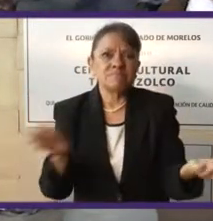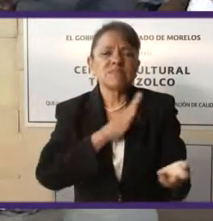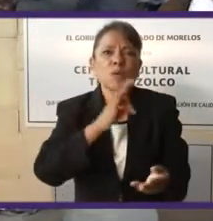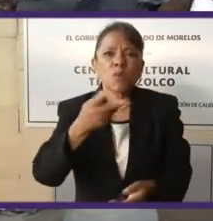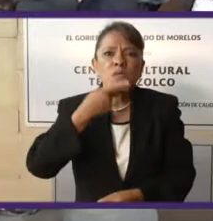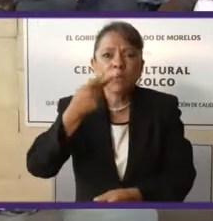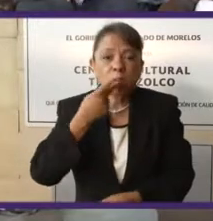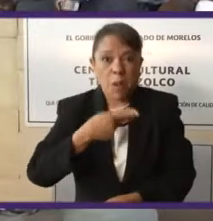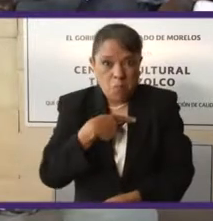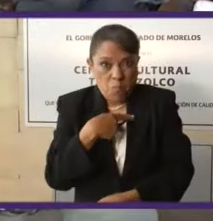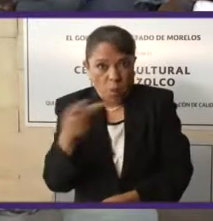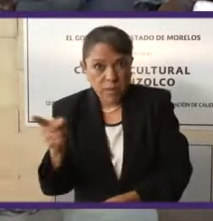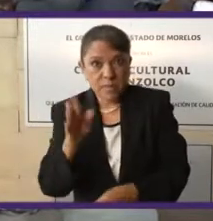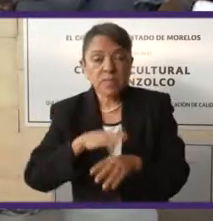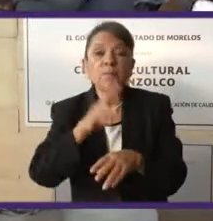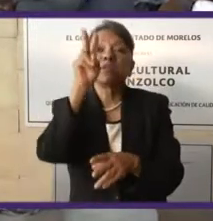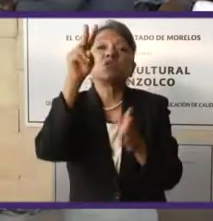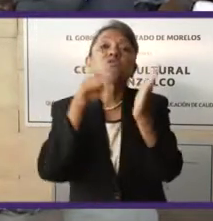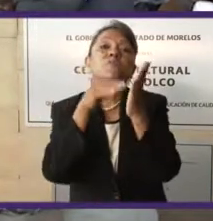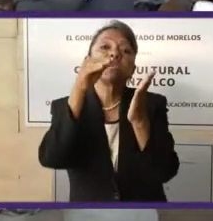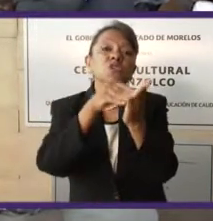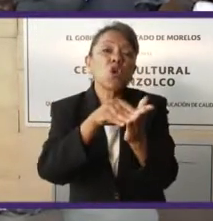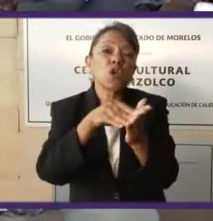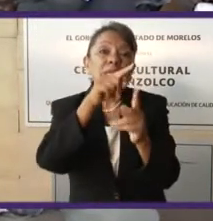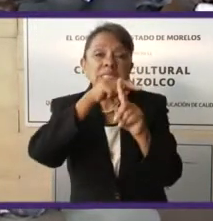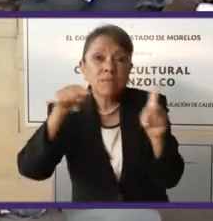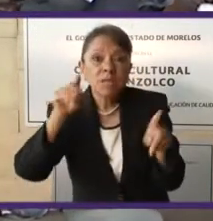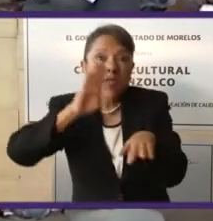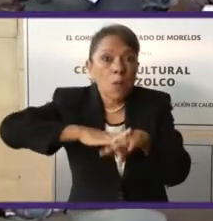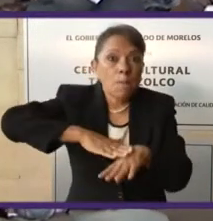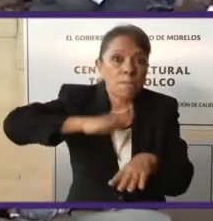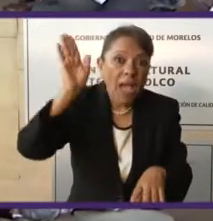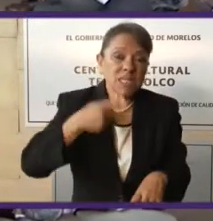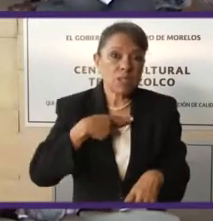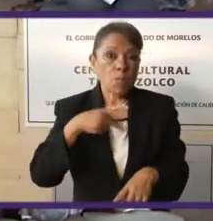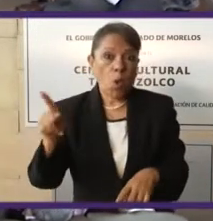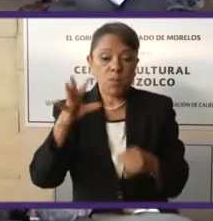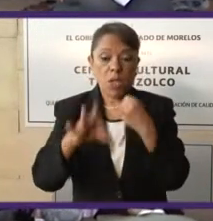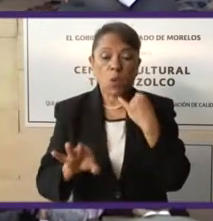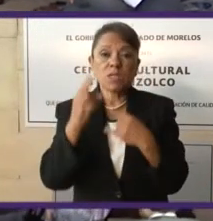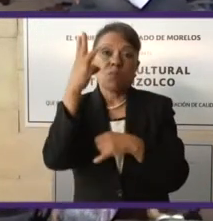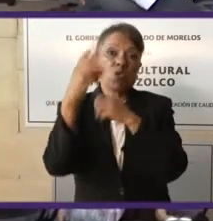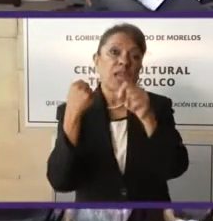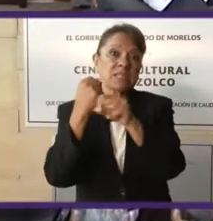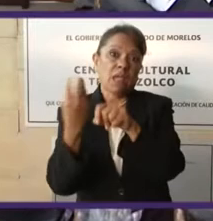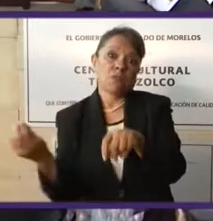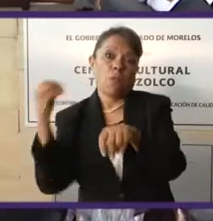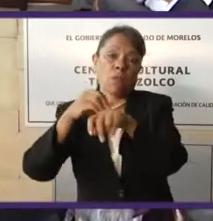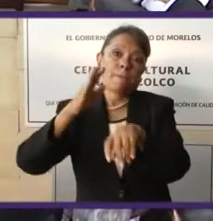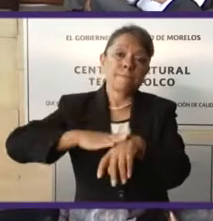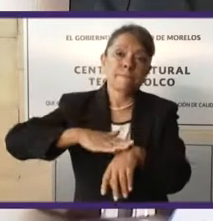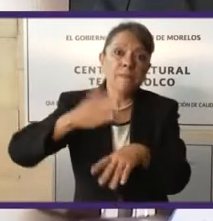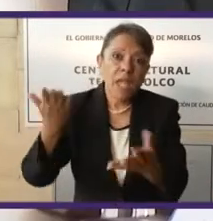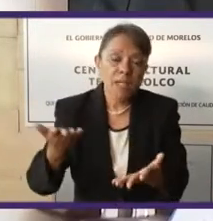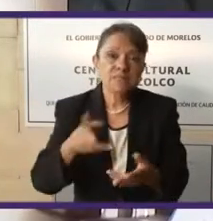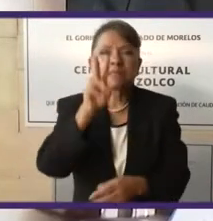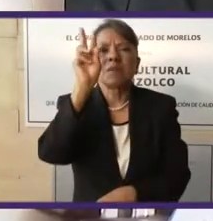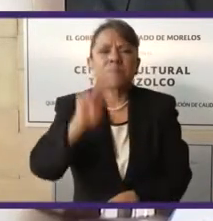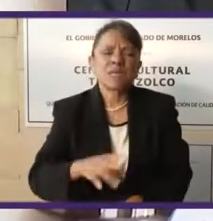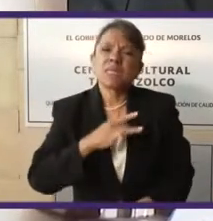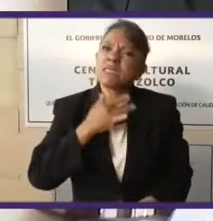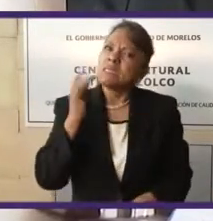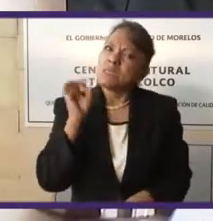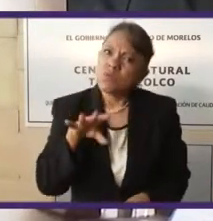pobreza, más de 2,5 millones de pobres, más solamente en los últimos 3 años. Es realmente